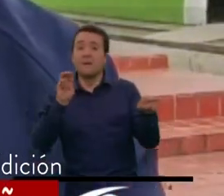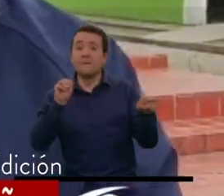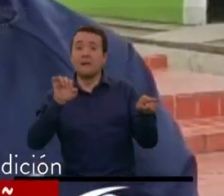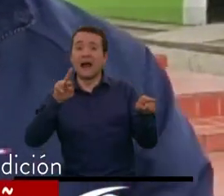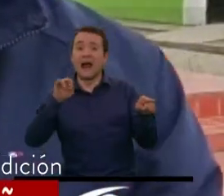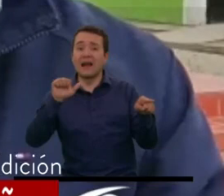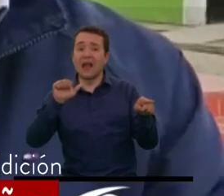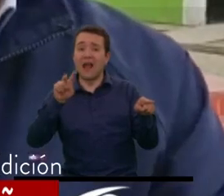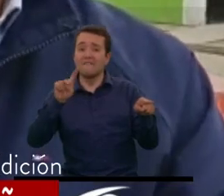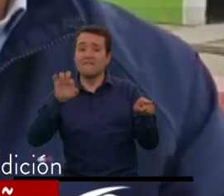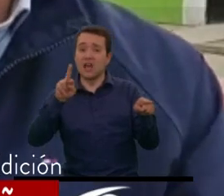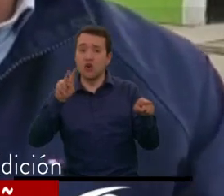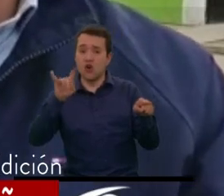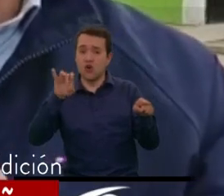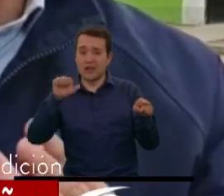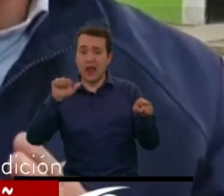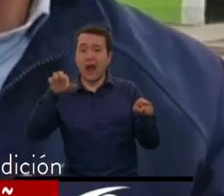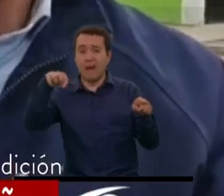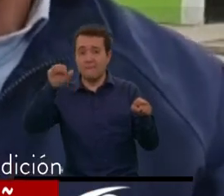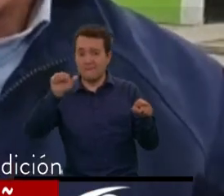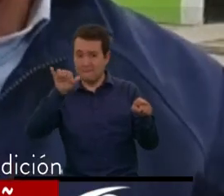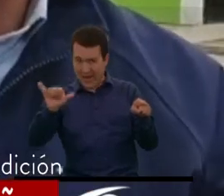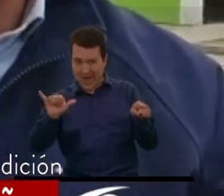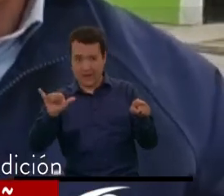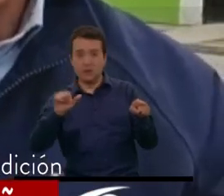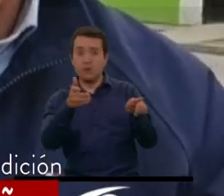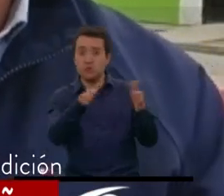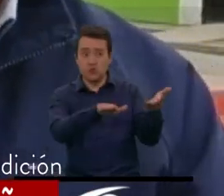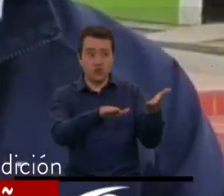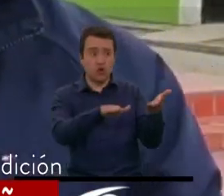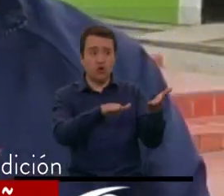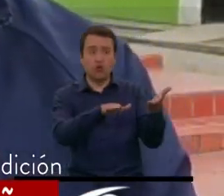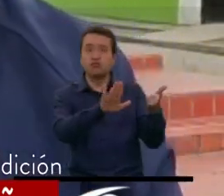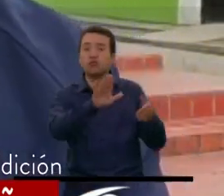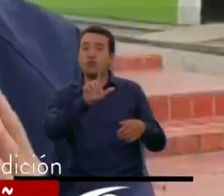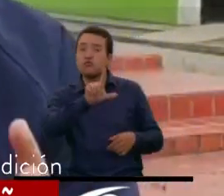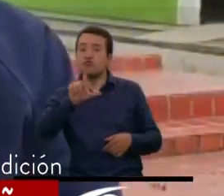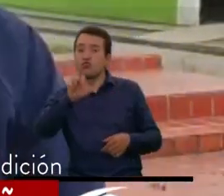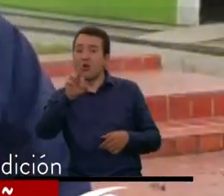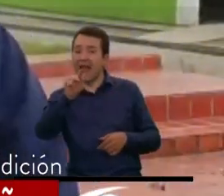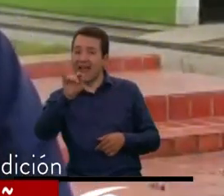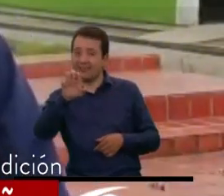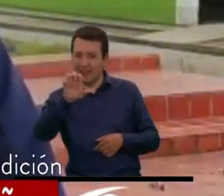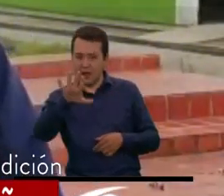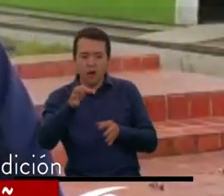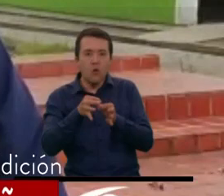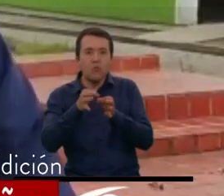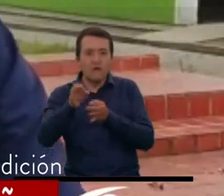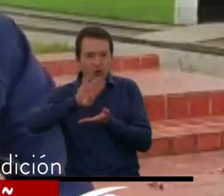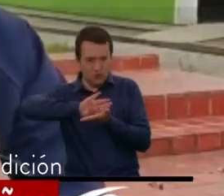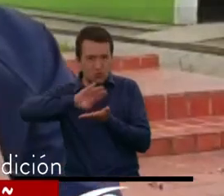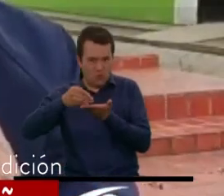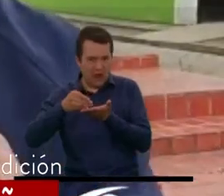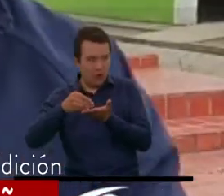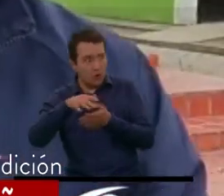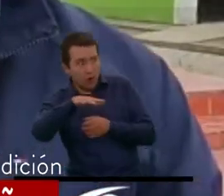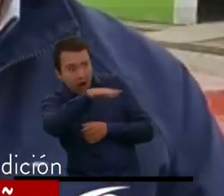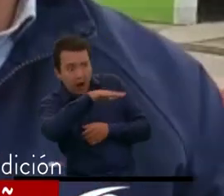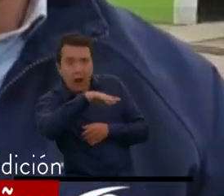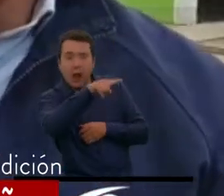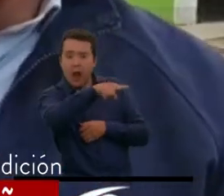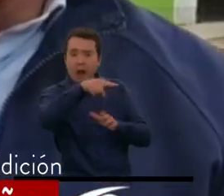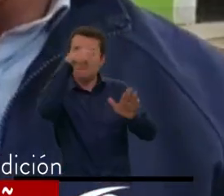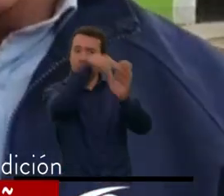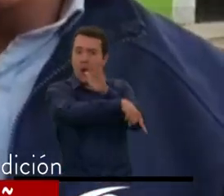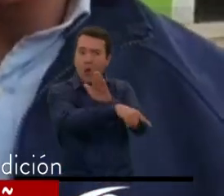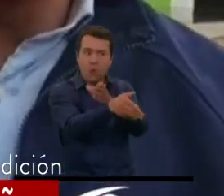Pay en la vereda Vaquerío, zona rural de Llorente, en el municipio de Tumaco. Un